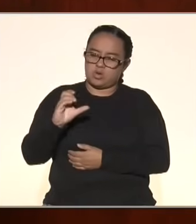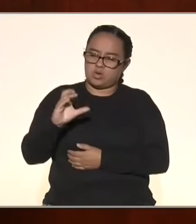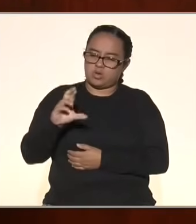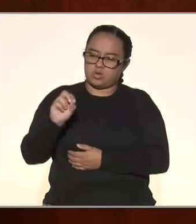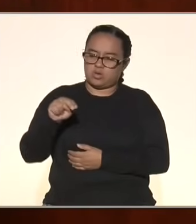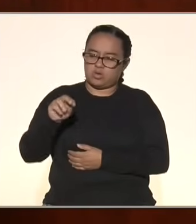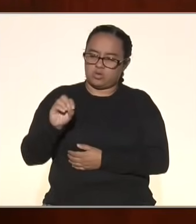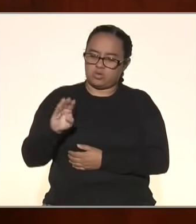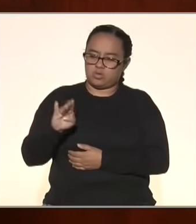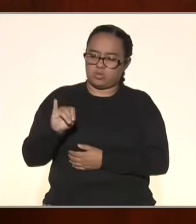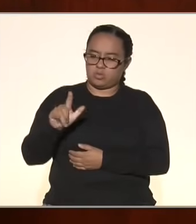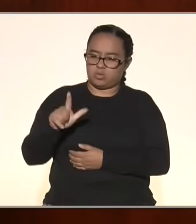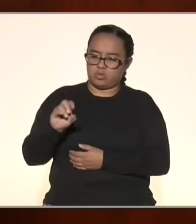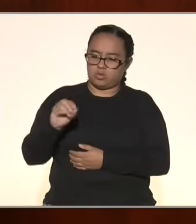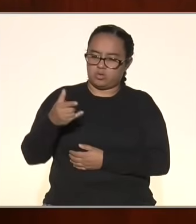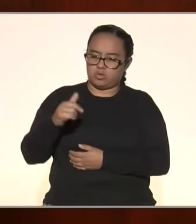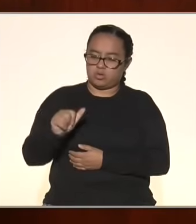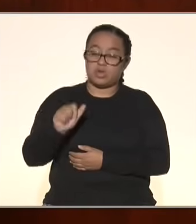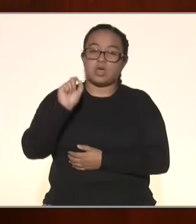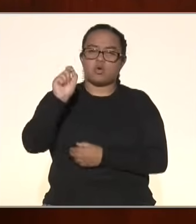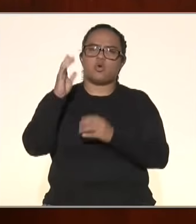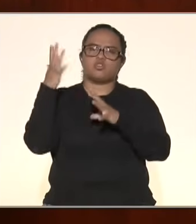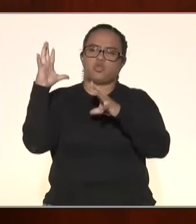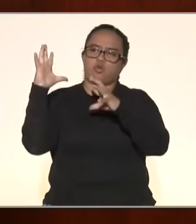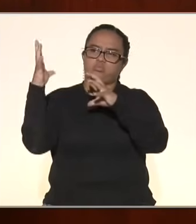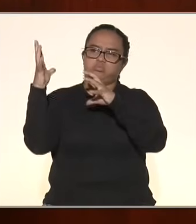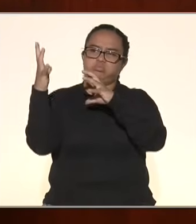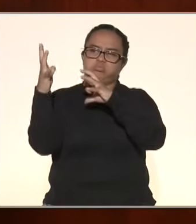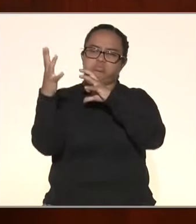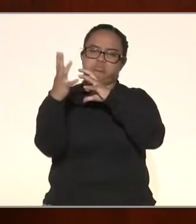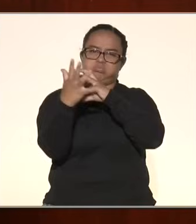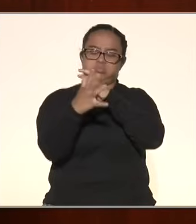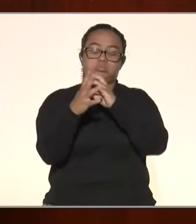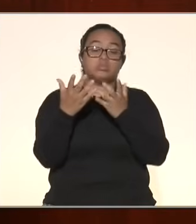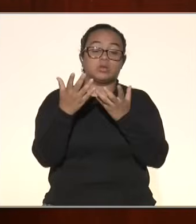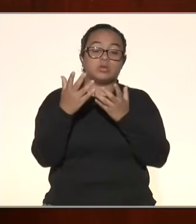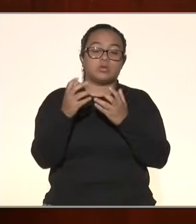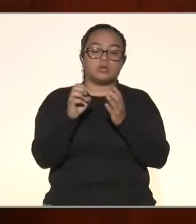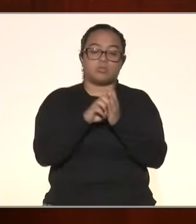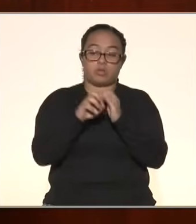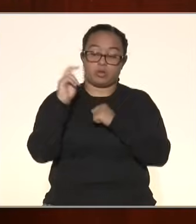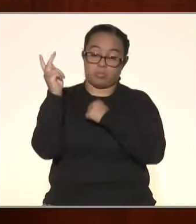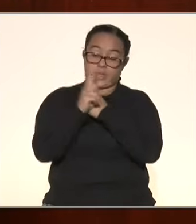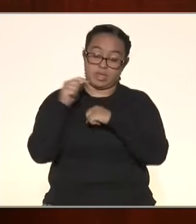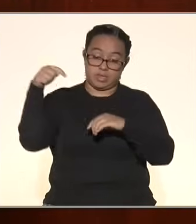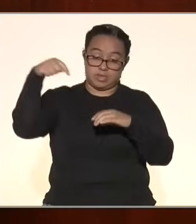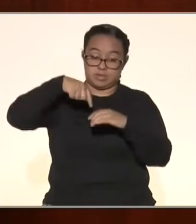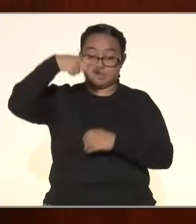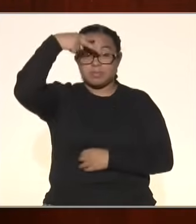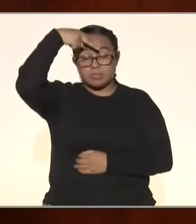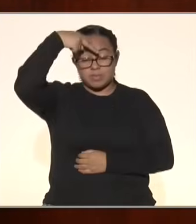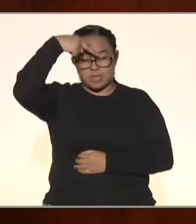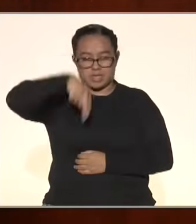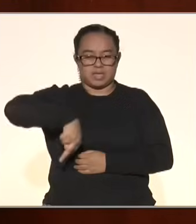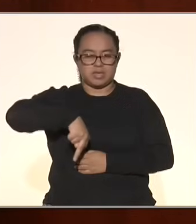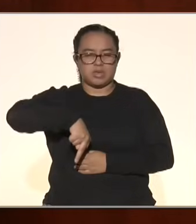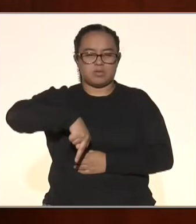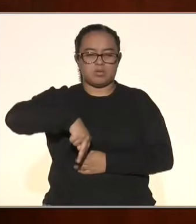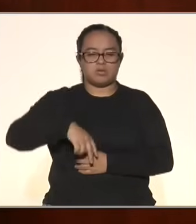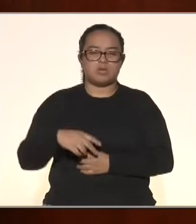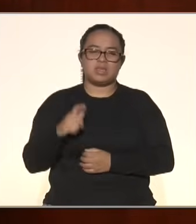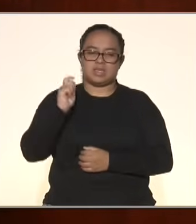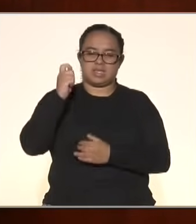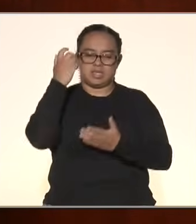o de los ciclos del sol es que, bueno, y que pasa en países como el nuestro, que los estudios para